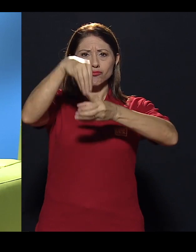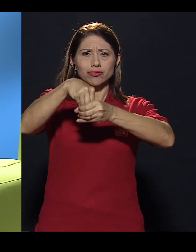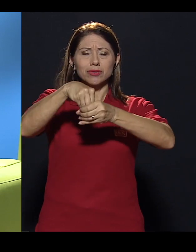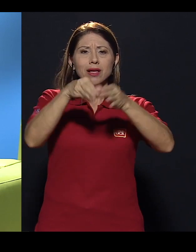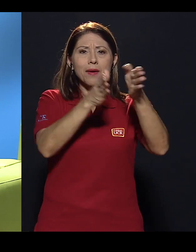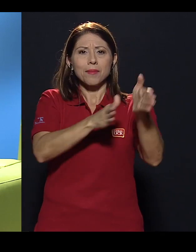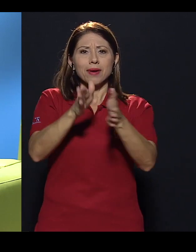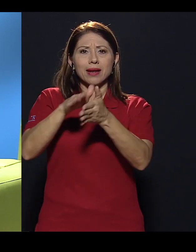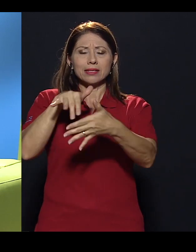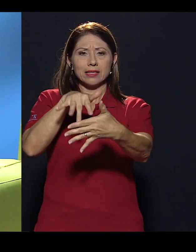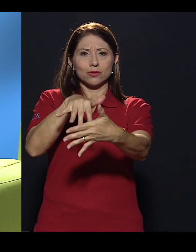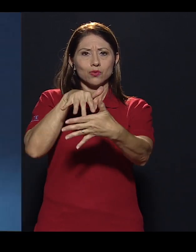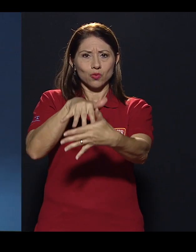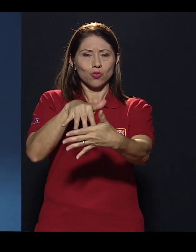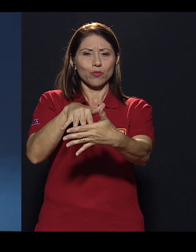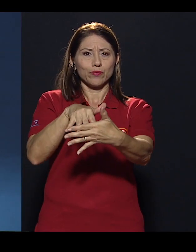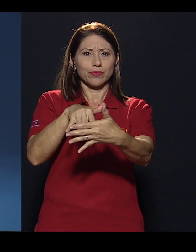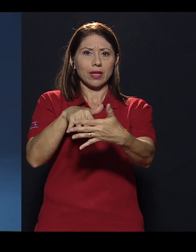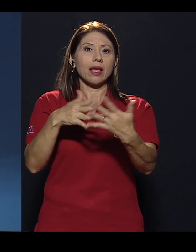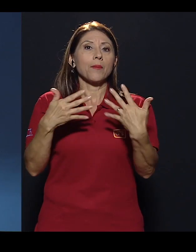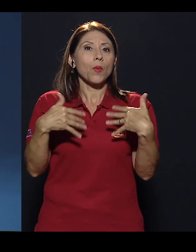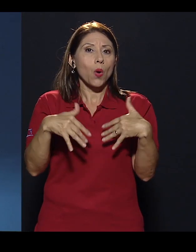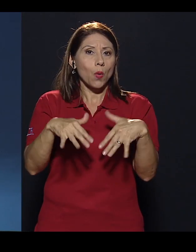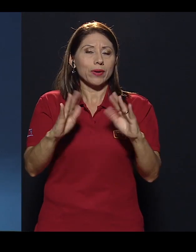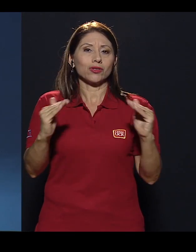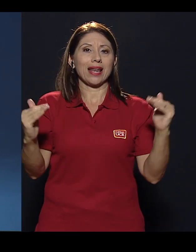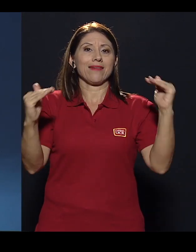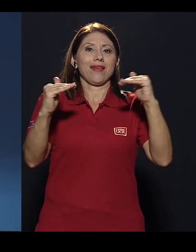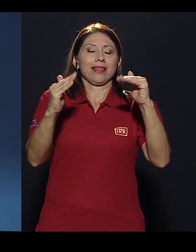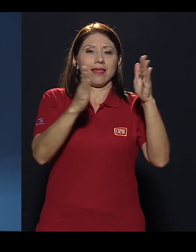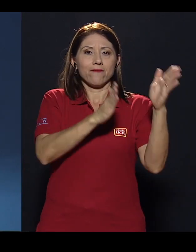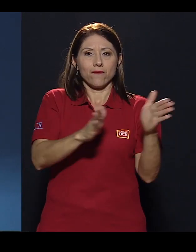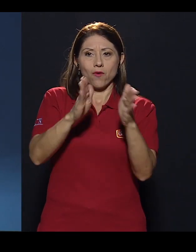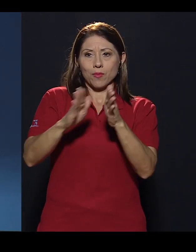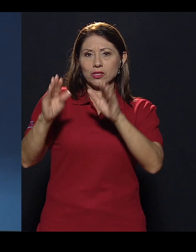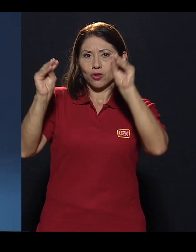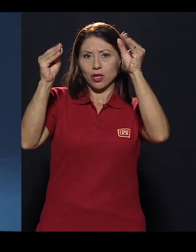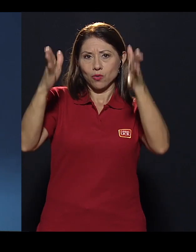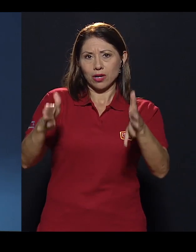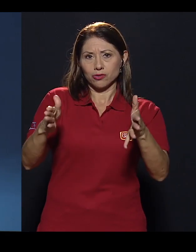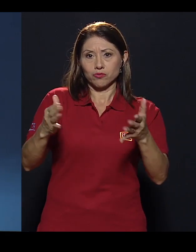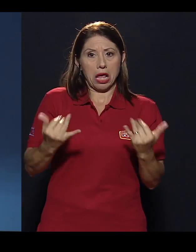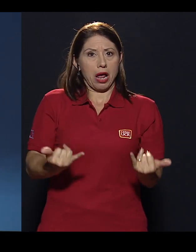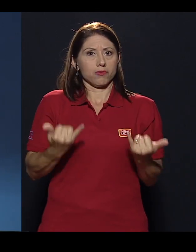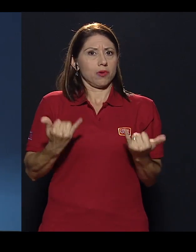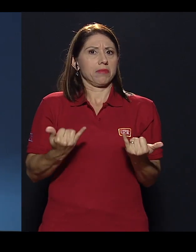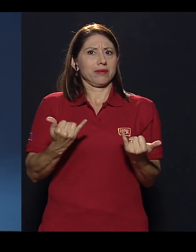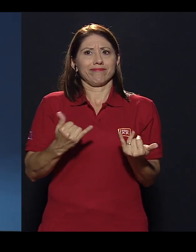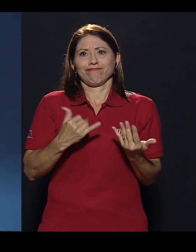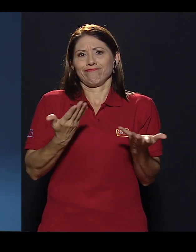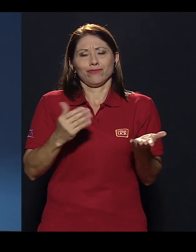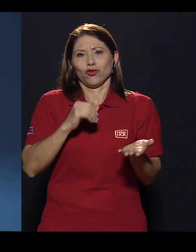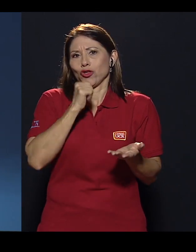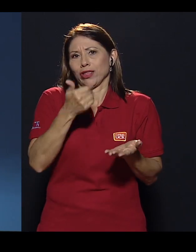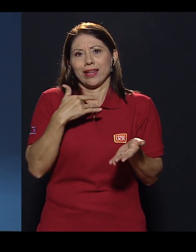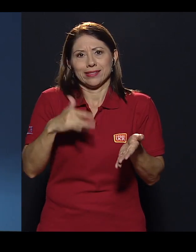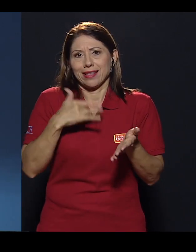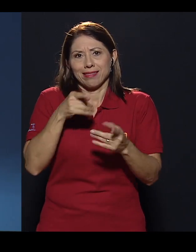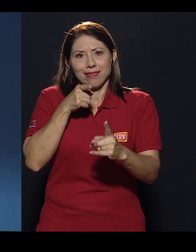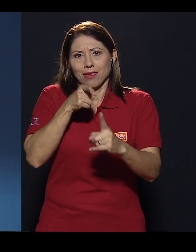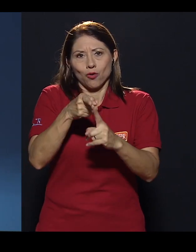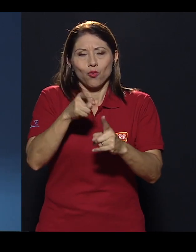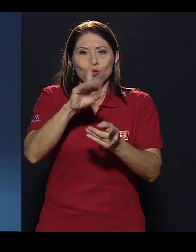los planes de estudio, por lo menos a nivel de formación de educadores. No tiene mayor sentido hoy por hoy un curso de